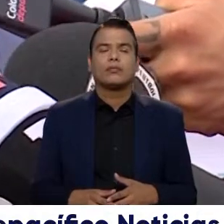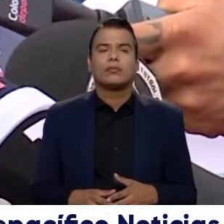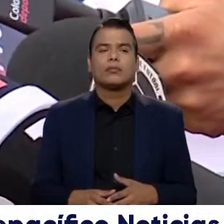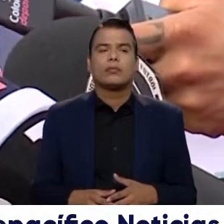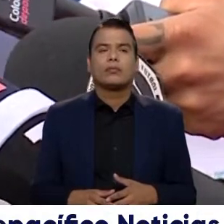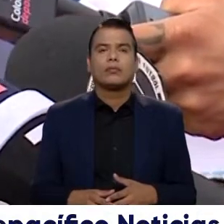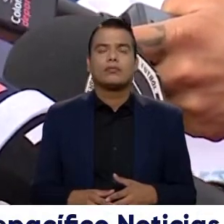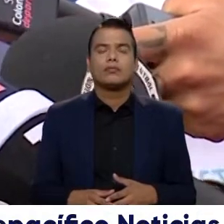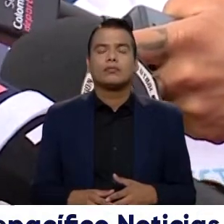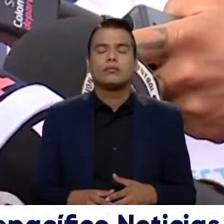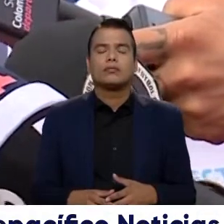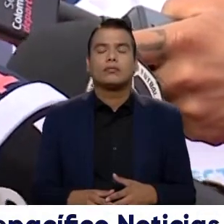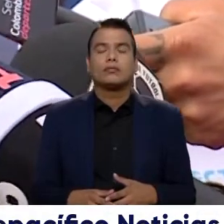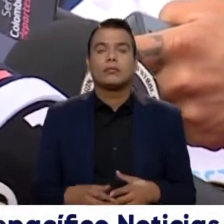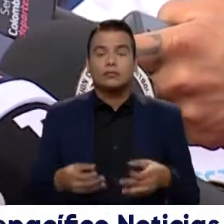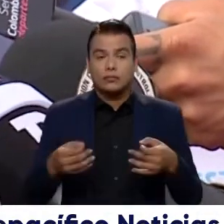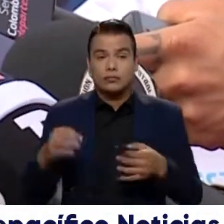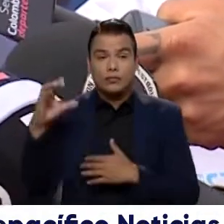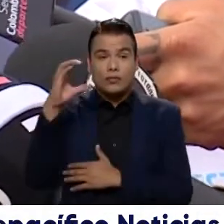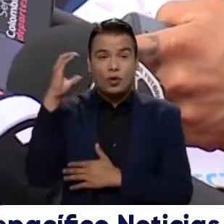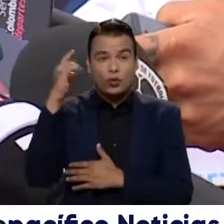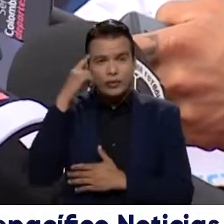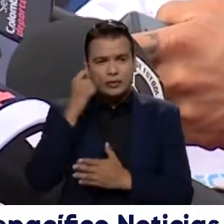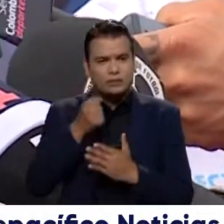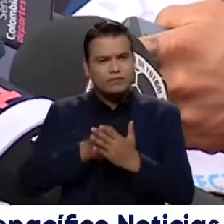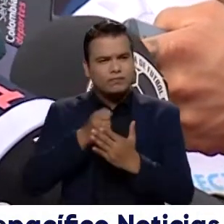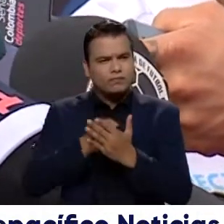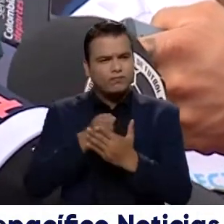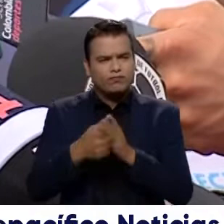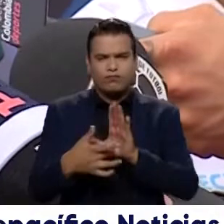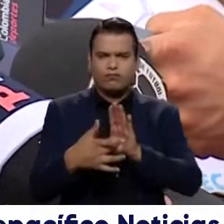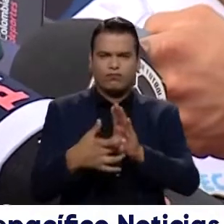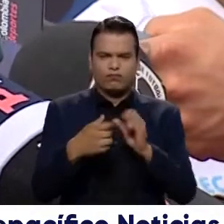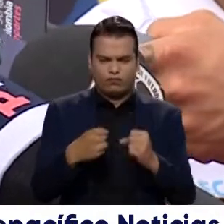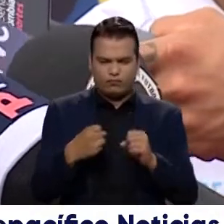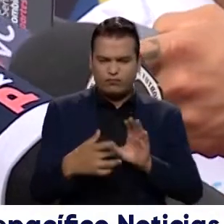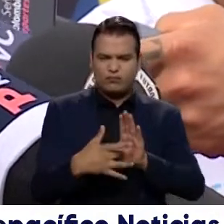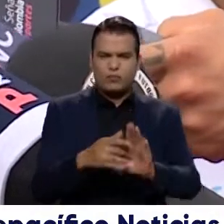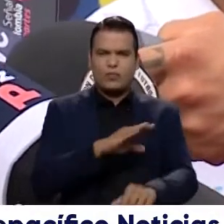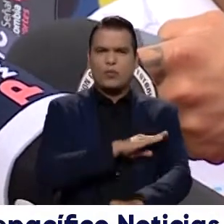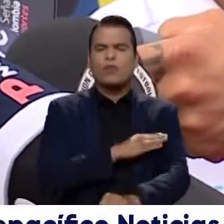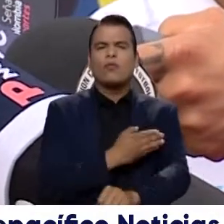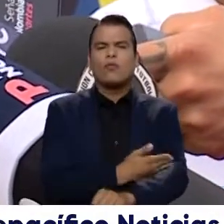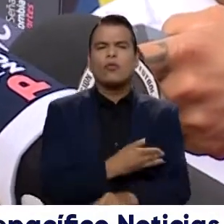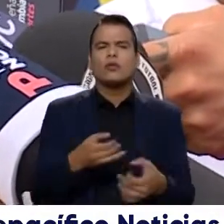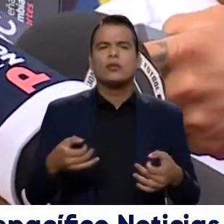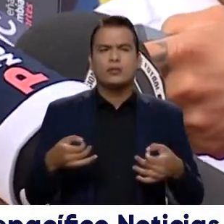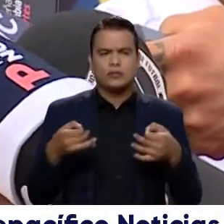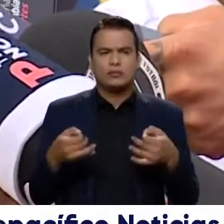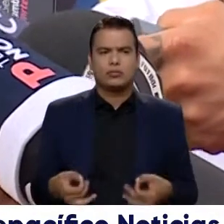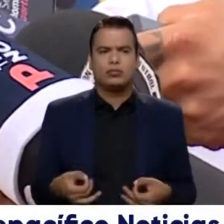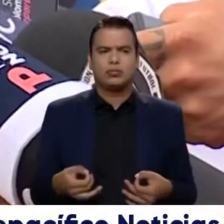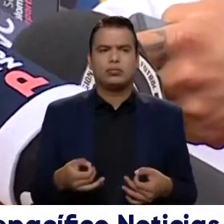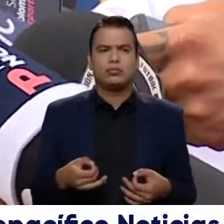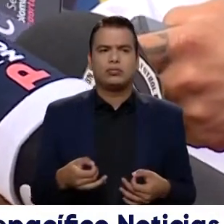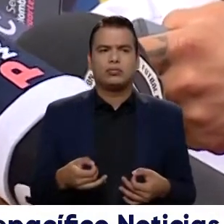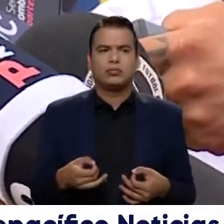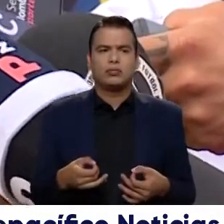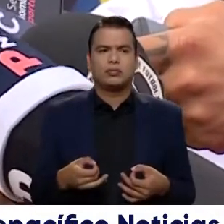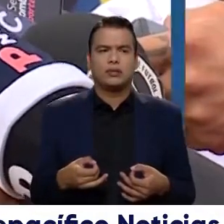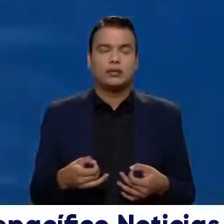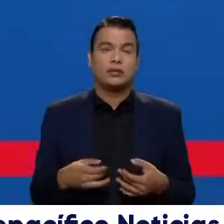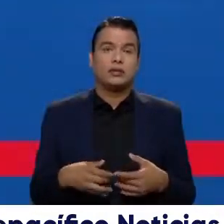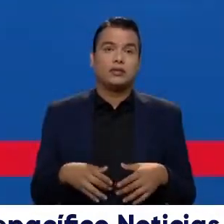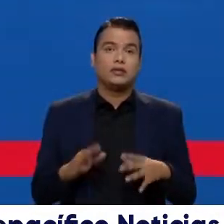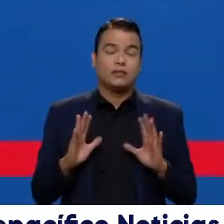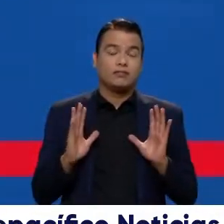ser Colombia. Y Colombia es la que tiene que llegar a imponer su fútbol, su personalidad, su